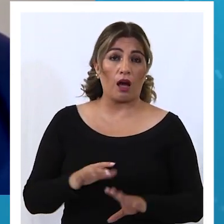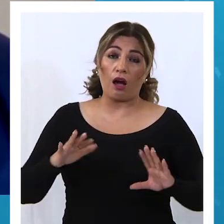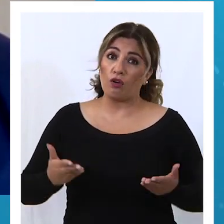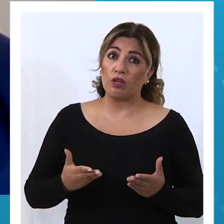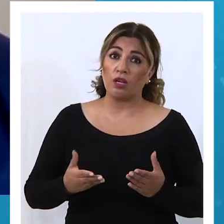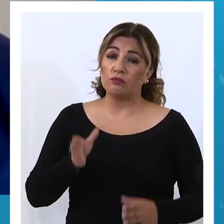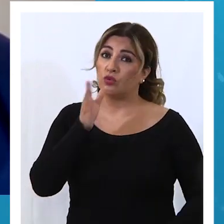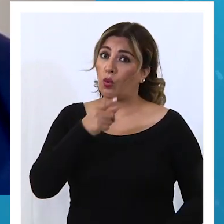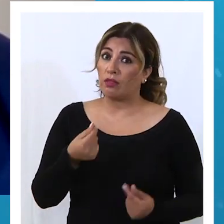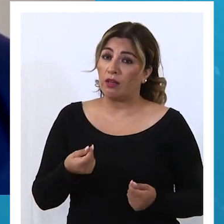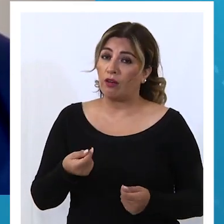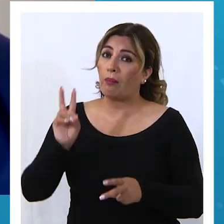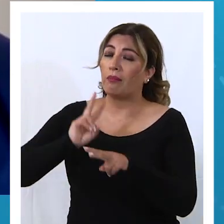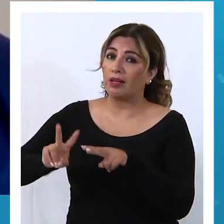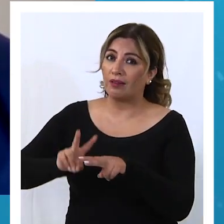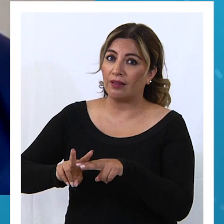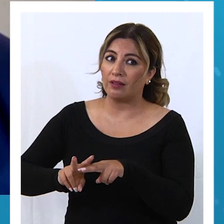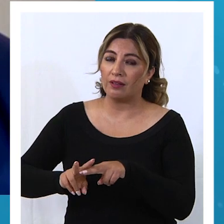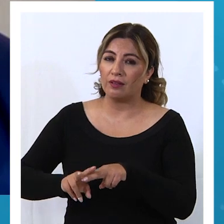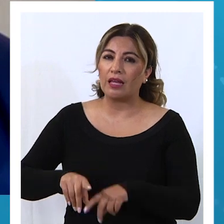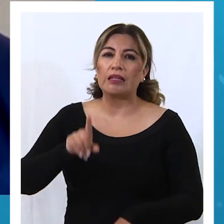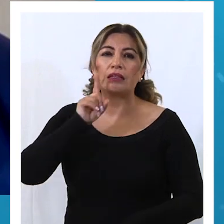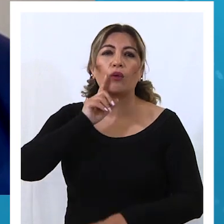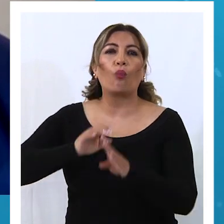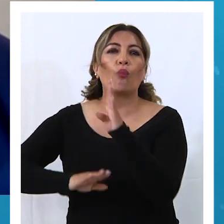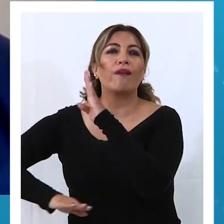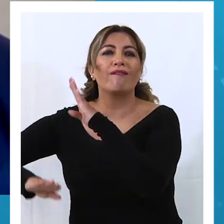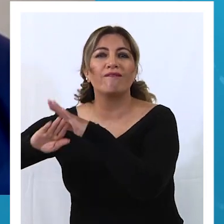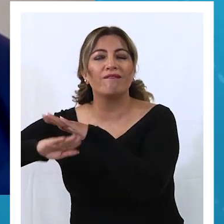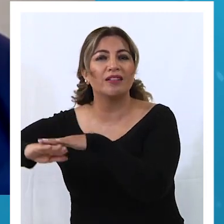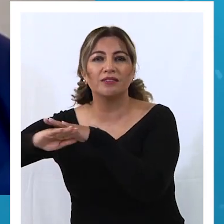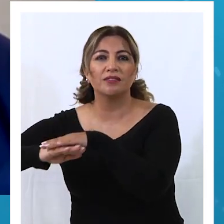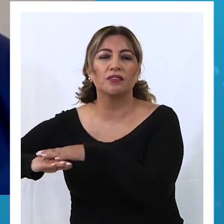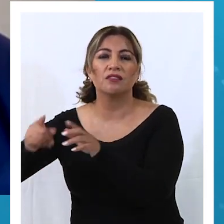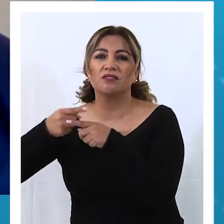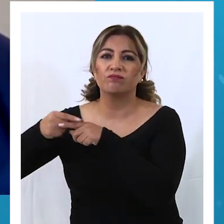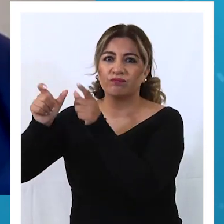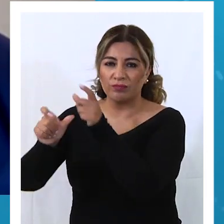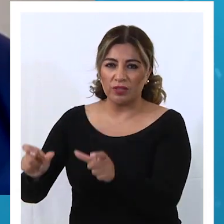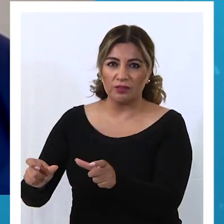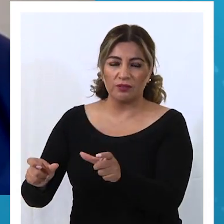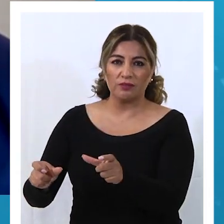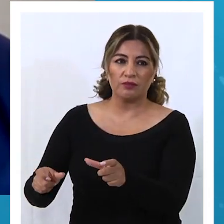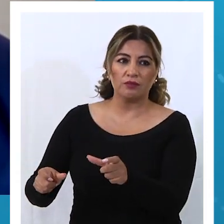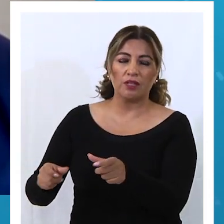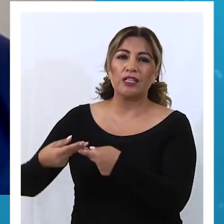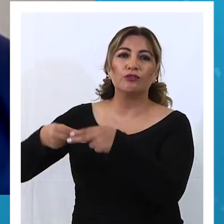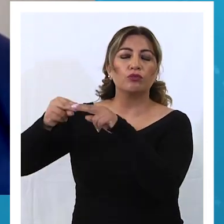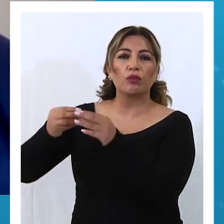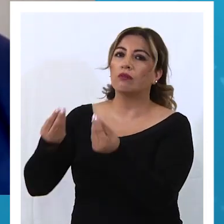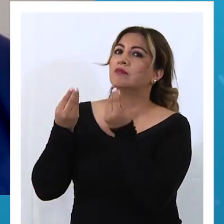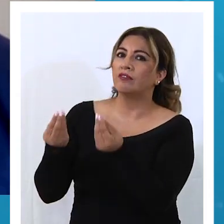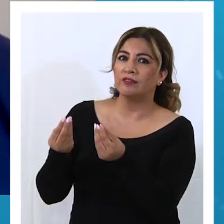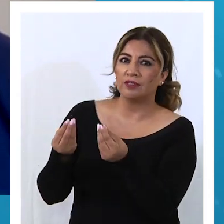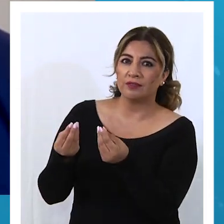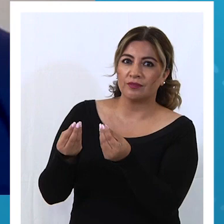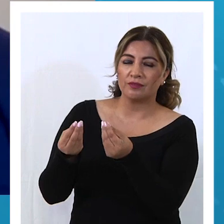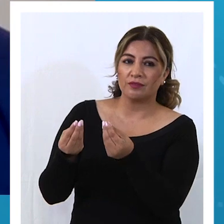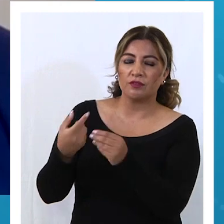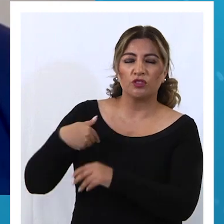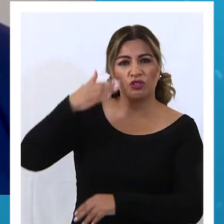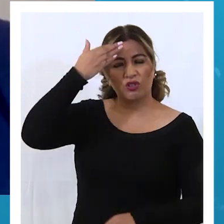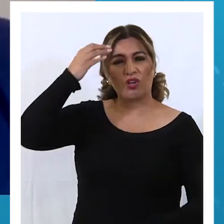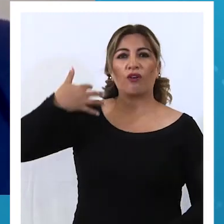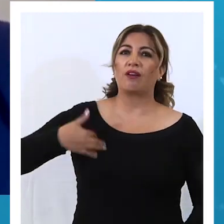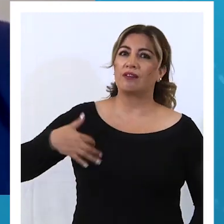para renovar lo que tienen, pero ya lo tienen. Tienen una base social, tienen una base estructural que es bastante buena. Y yo